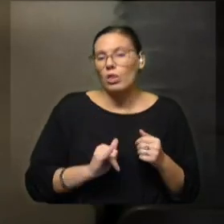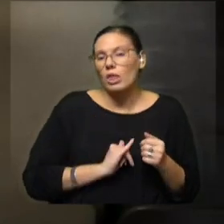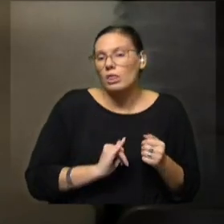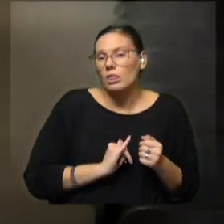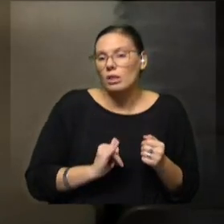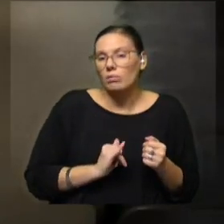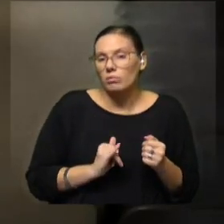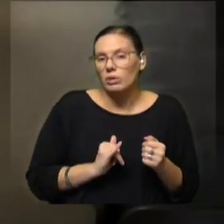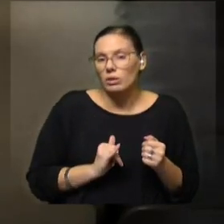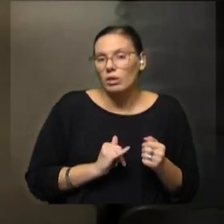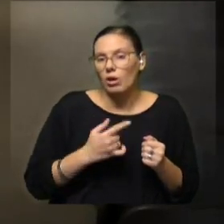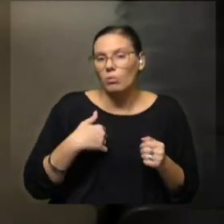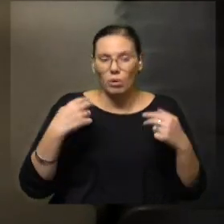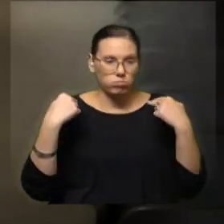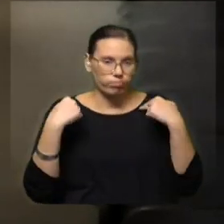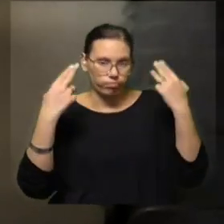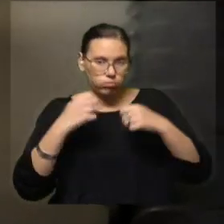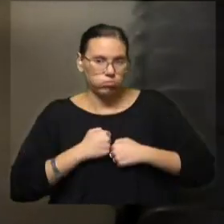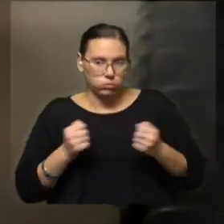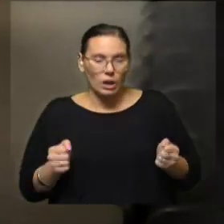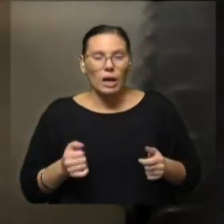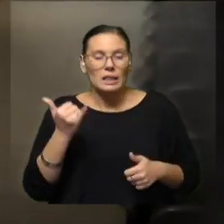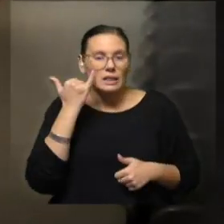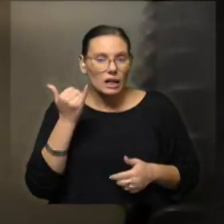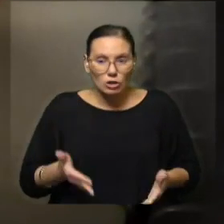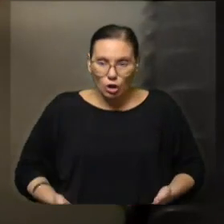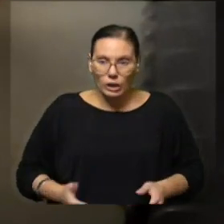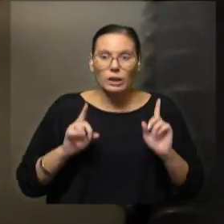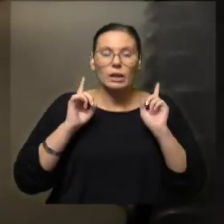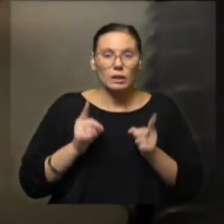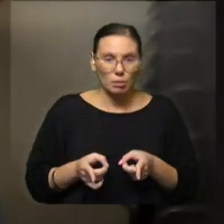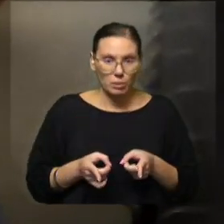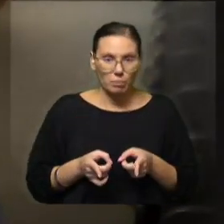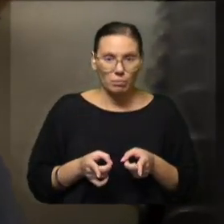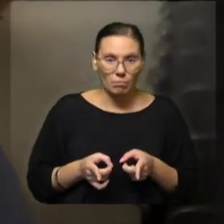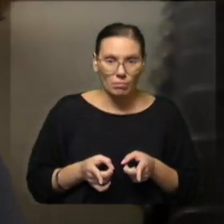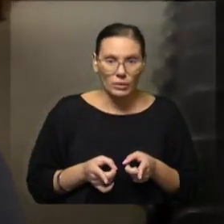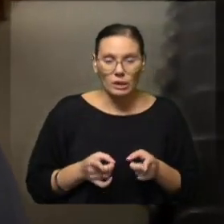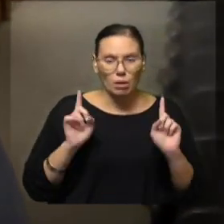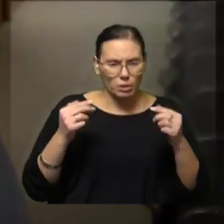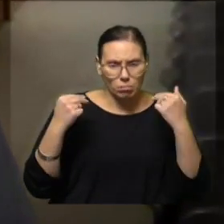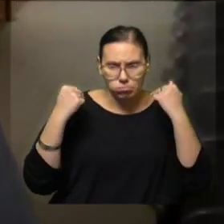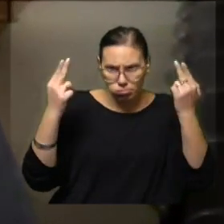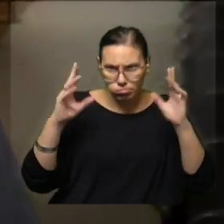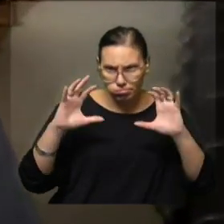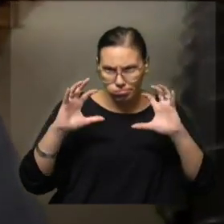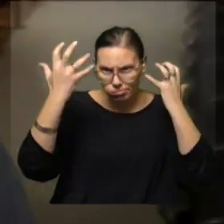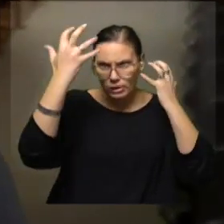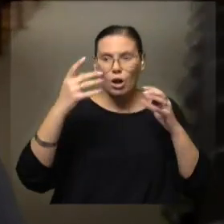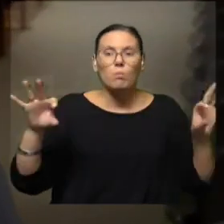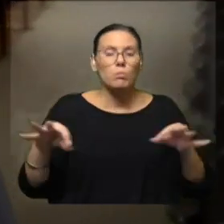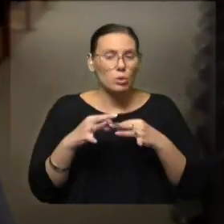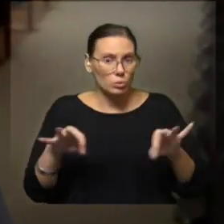una desobediencia sexogenérica y desde ese lugar también hago desobediencia en la música, o